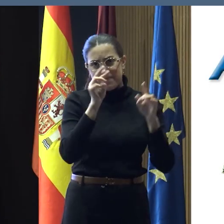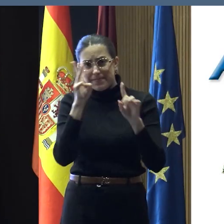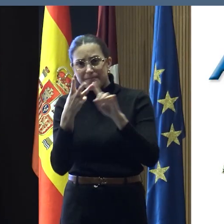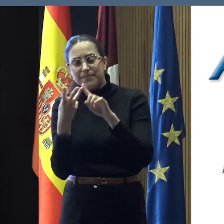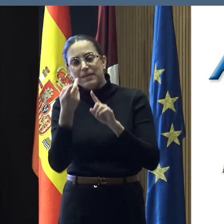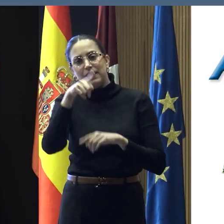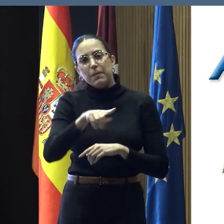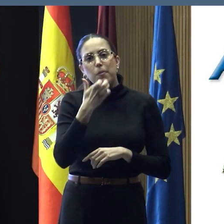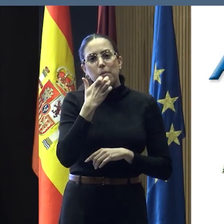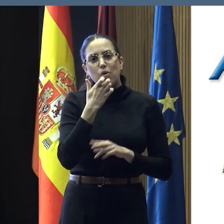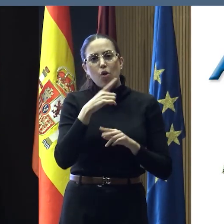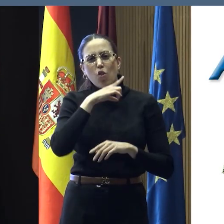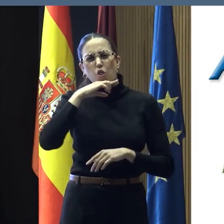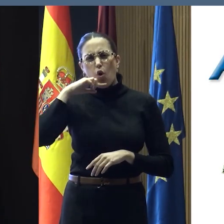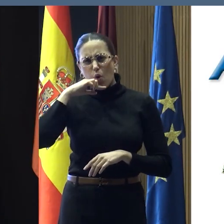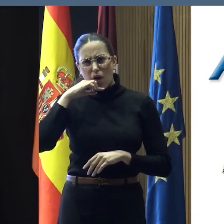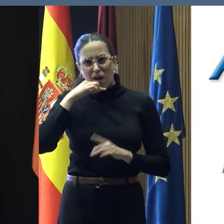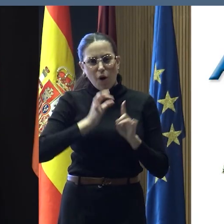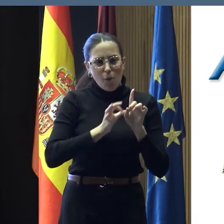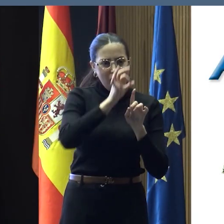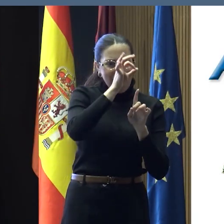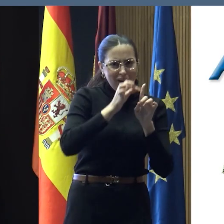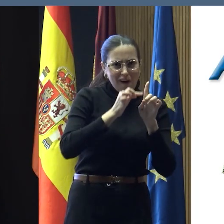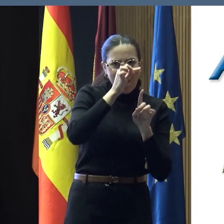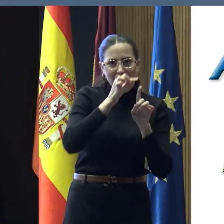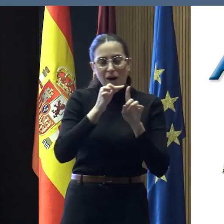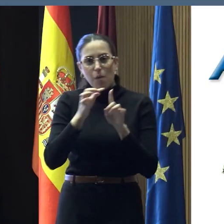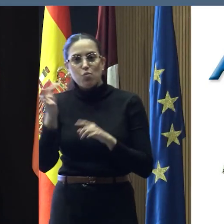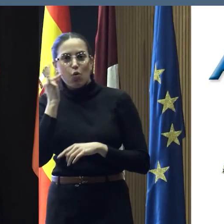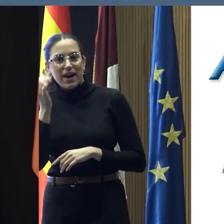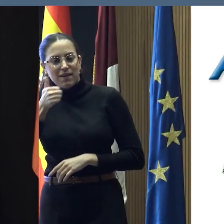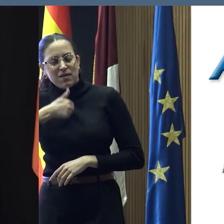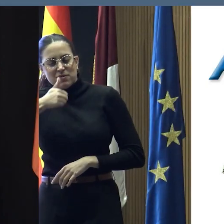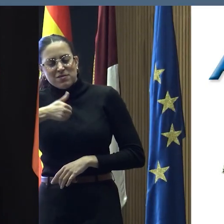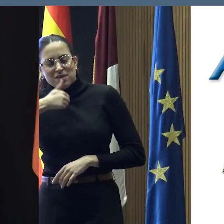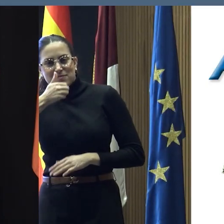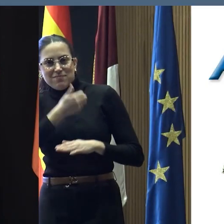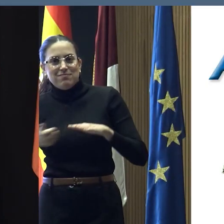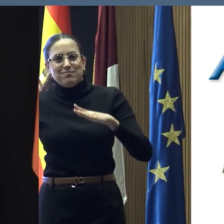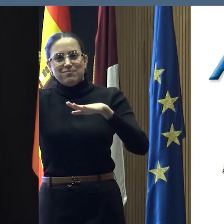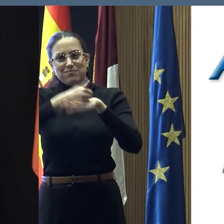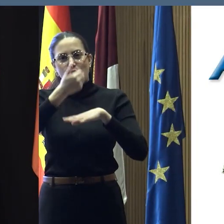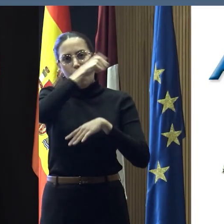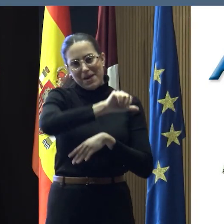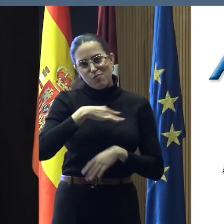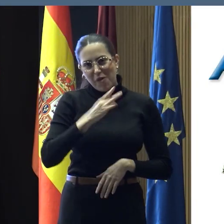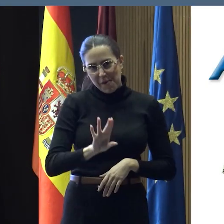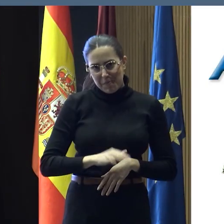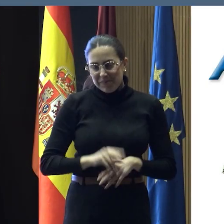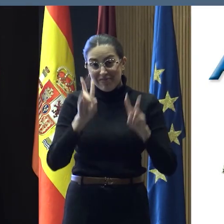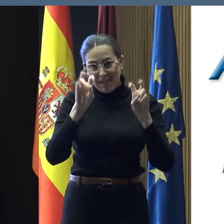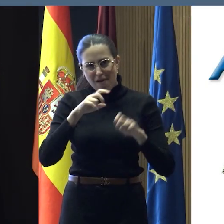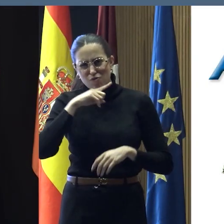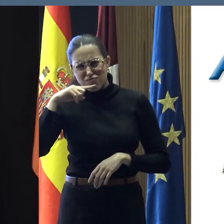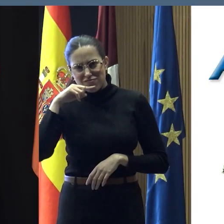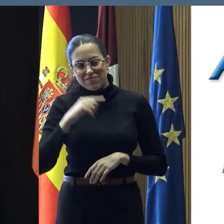el umbral del dolor Sí. muchas veces en la mujer es superior que en el hombre, ¿vale? Y, a ver,